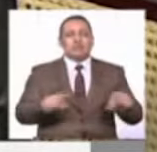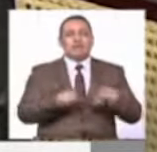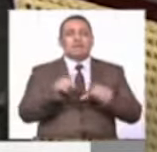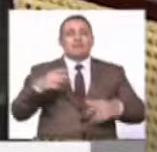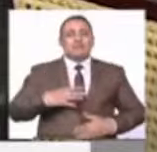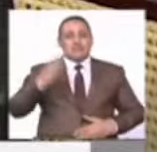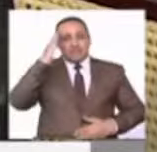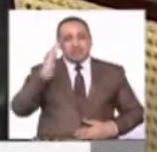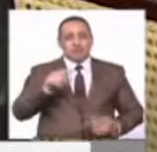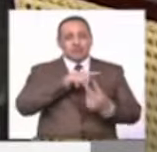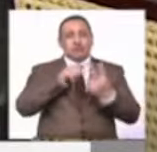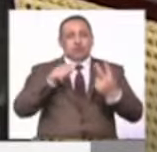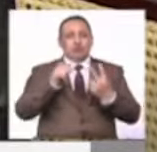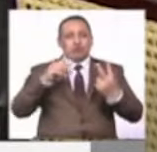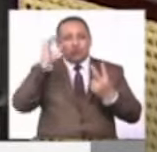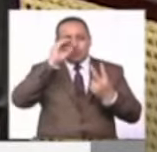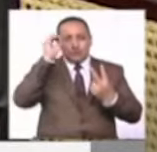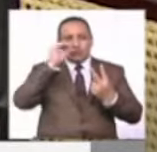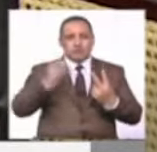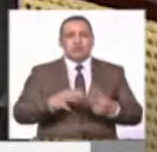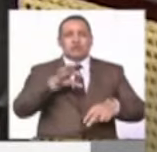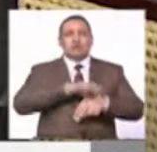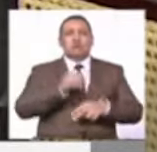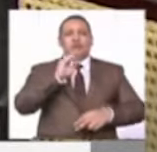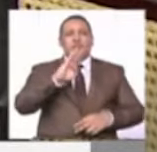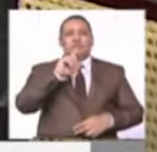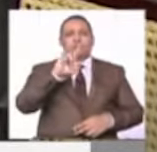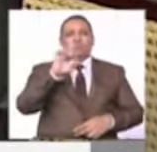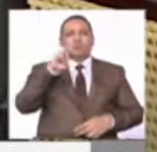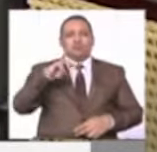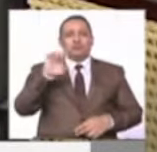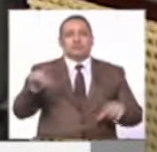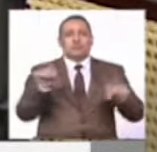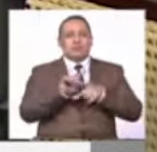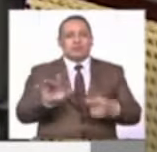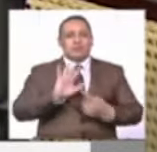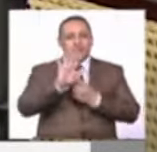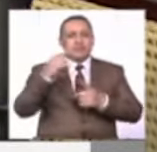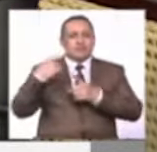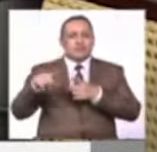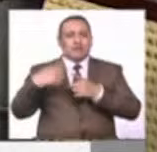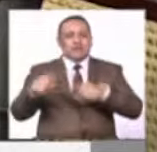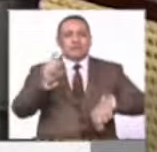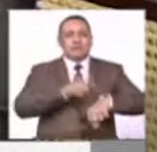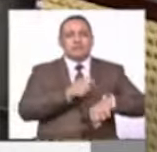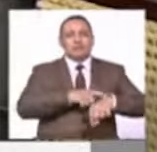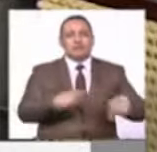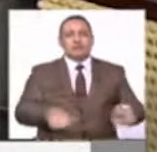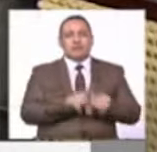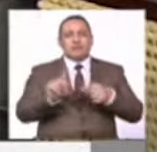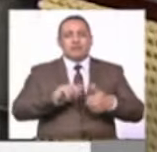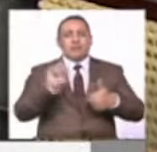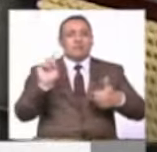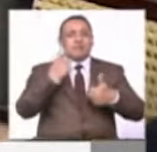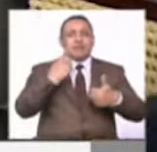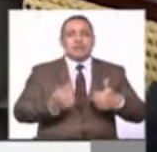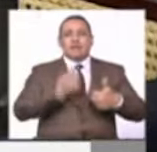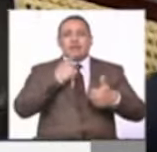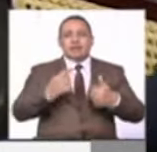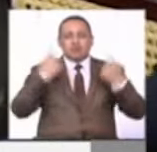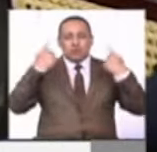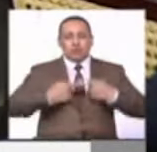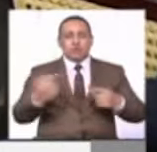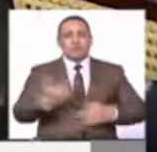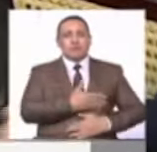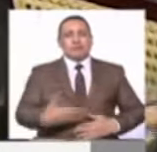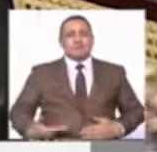dos opiniones contradictorias del drct blume fortini emitida en momentos distintos la primera en su condición de